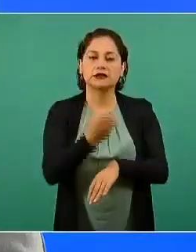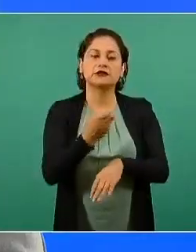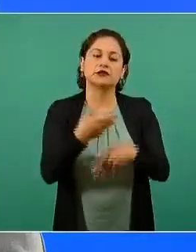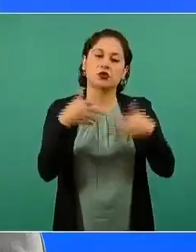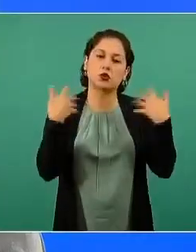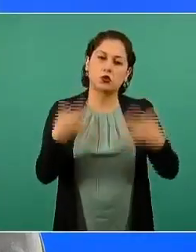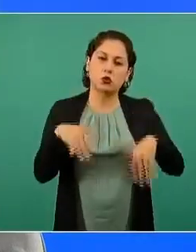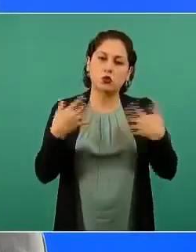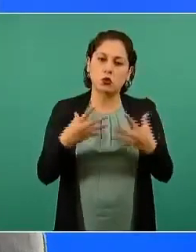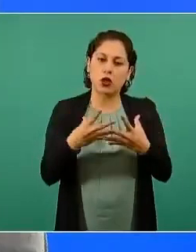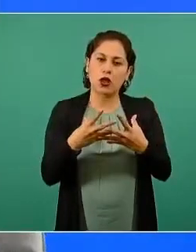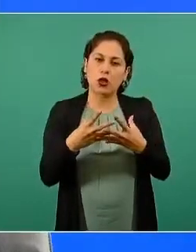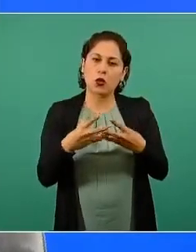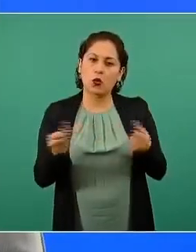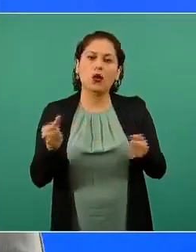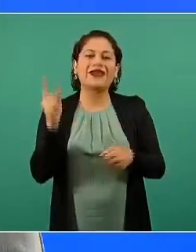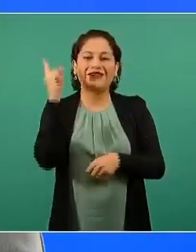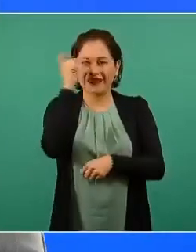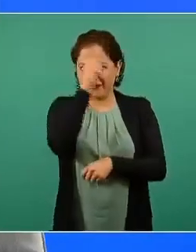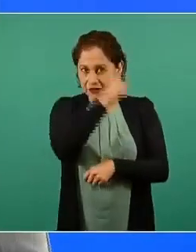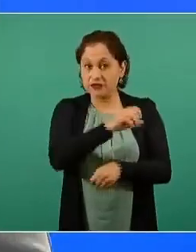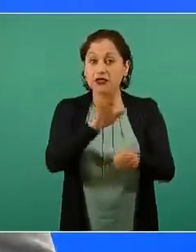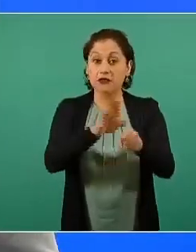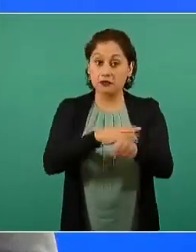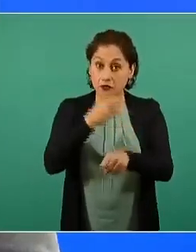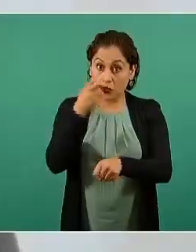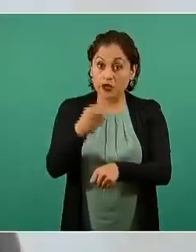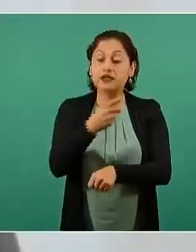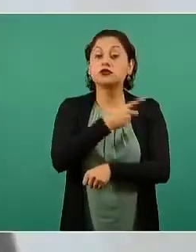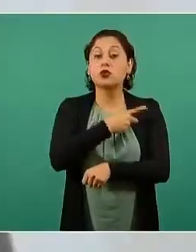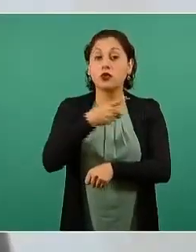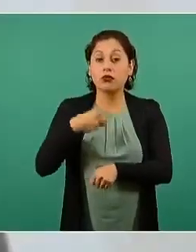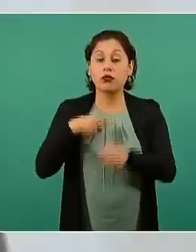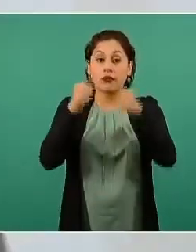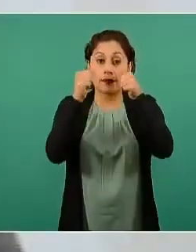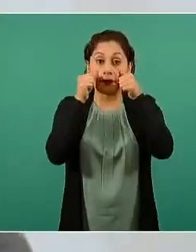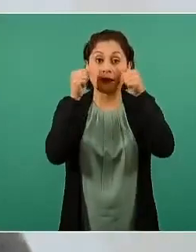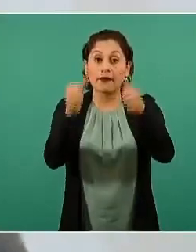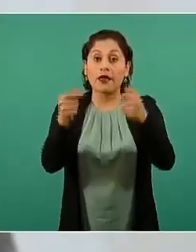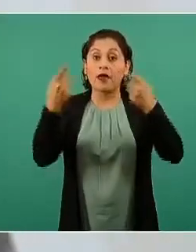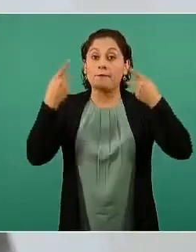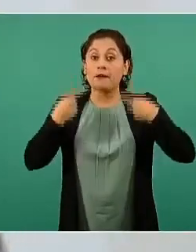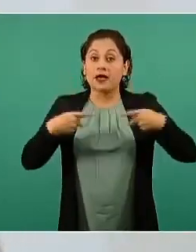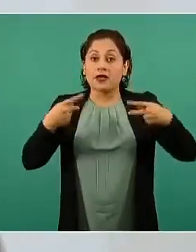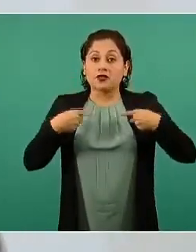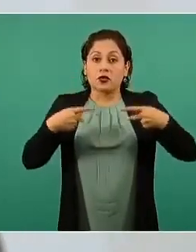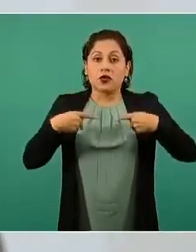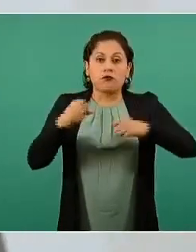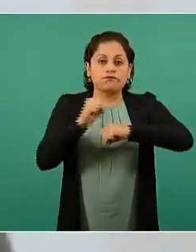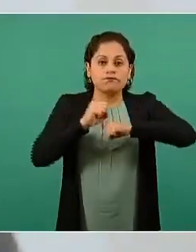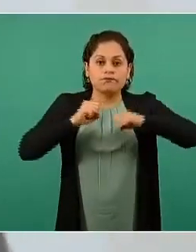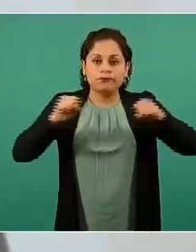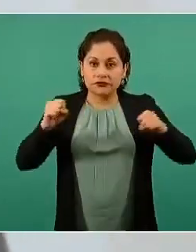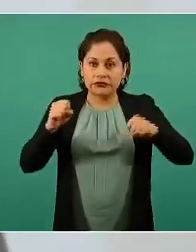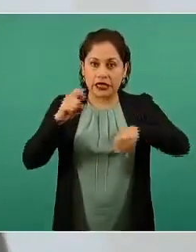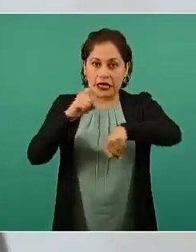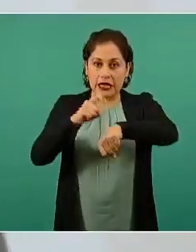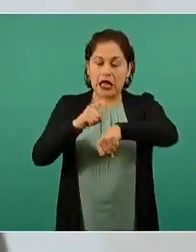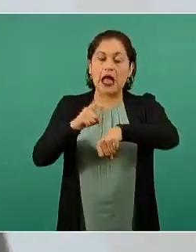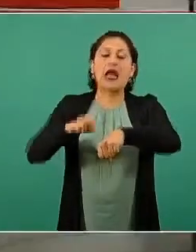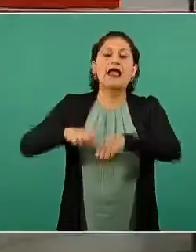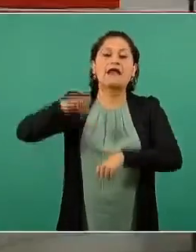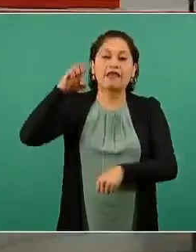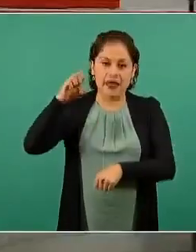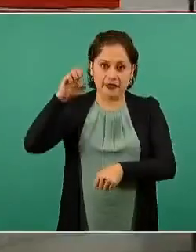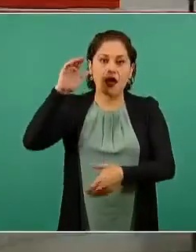mensaje que las personas que tienen obesidad deben vacunarse, porque aunque tengan menos de 60 años es una condición